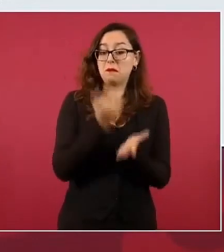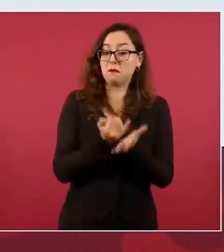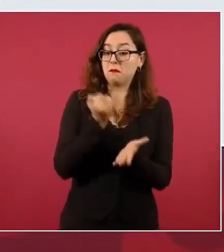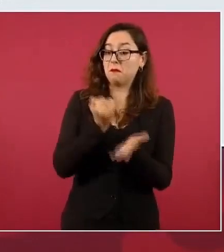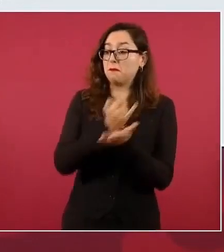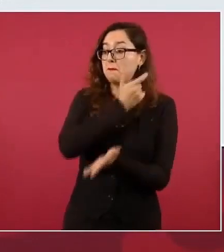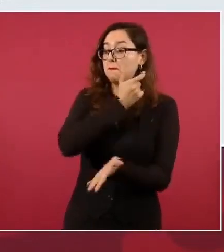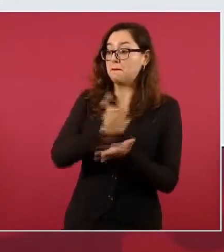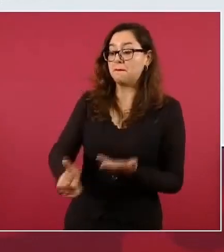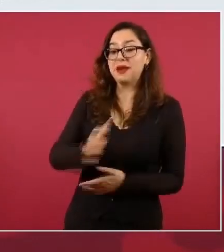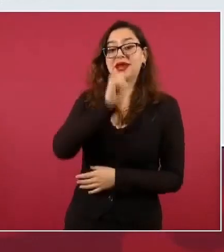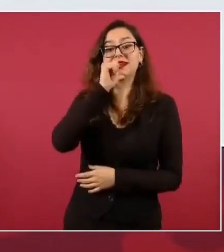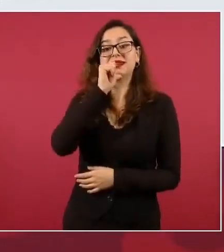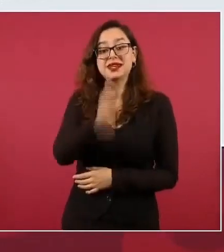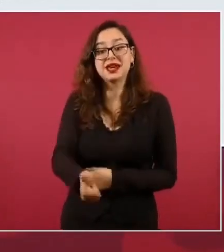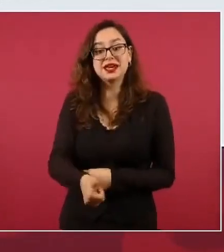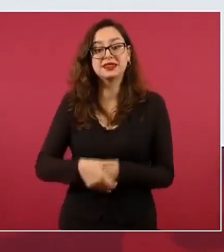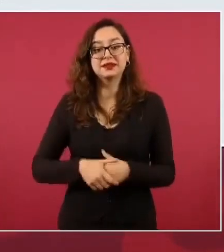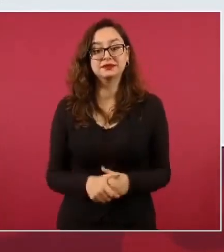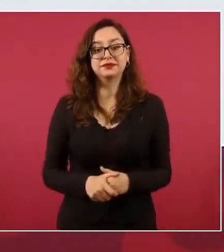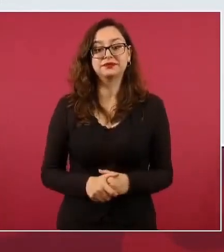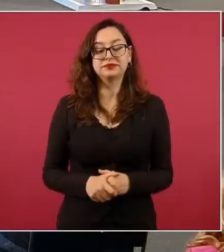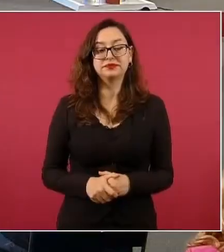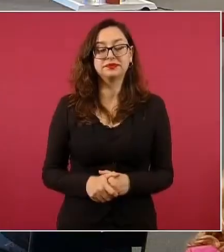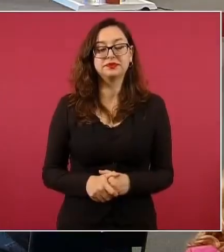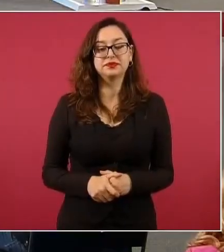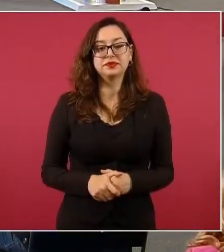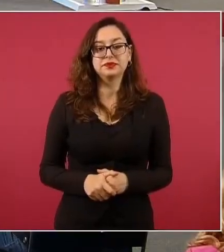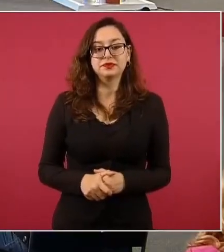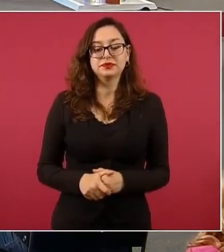Hemos hecho como